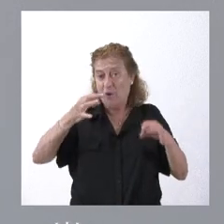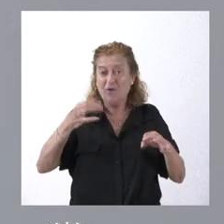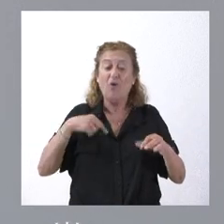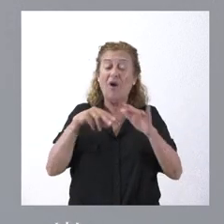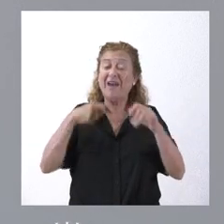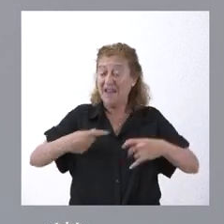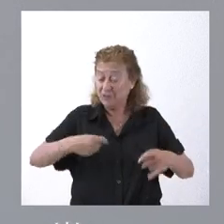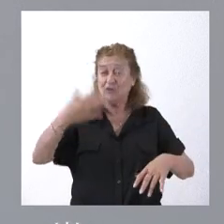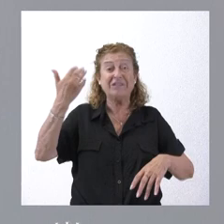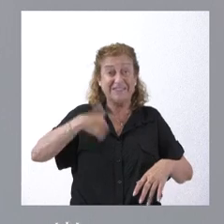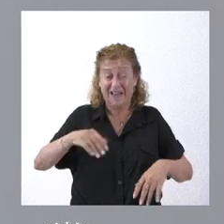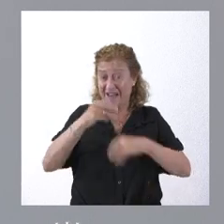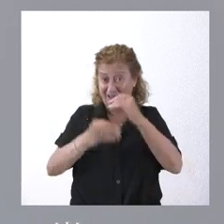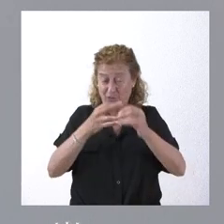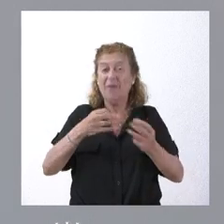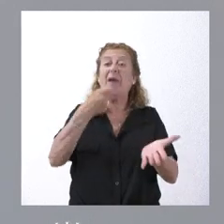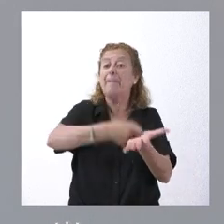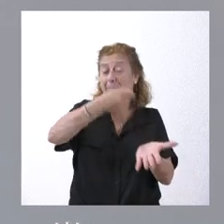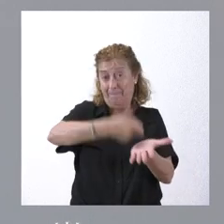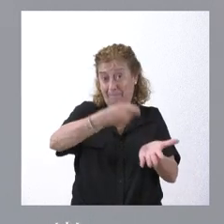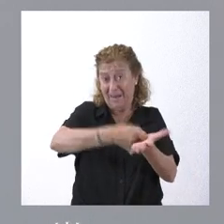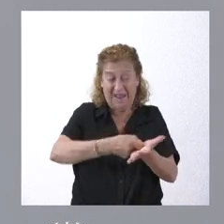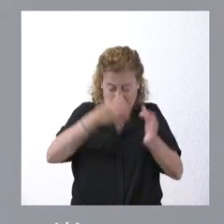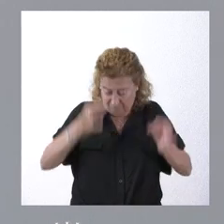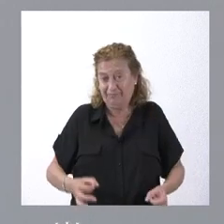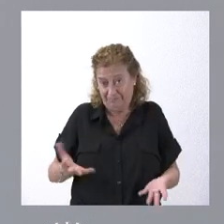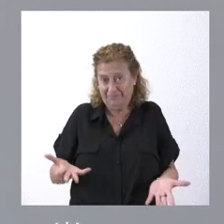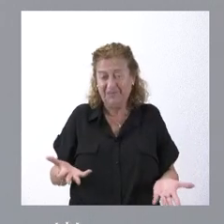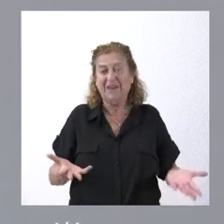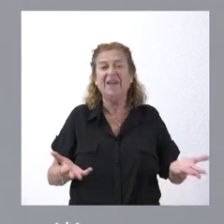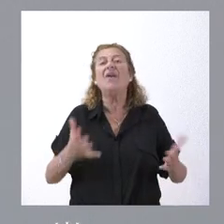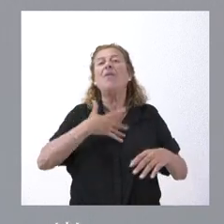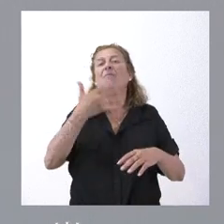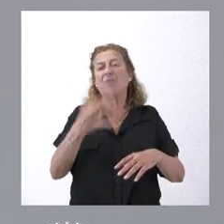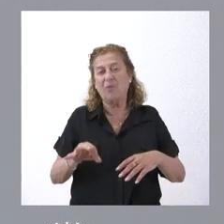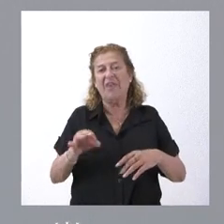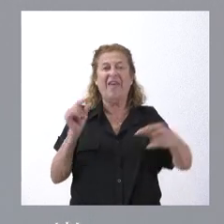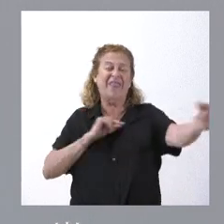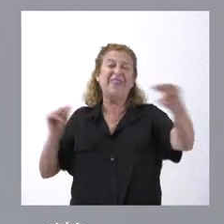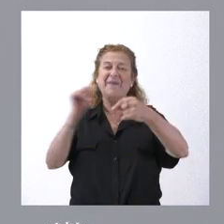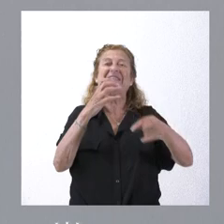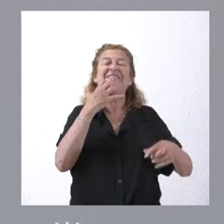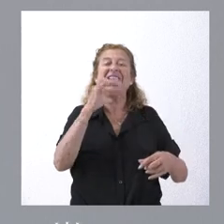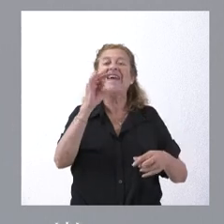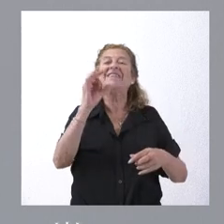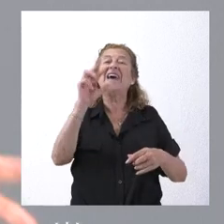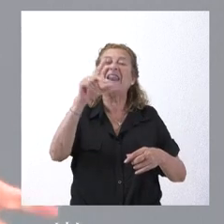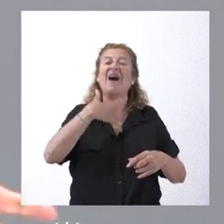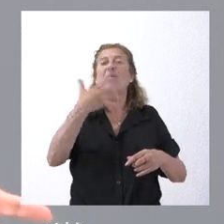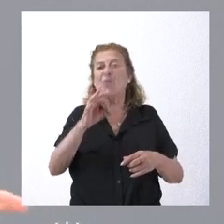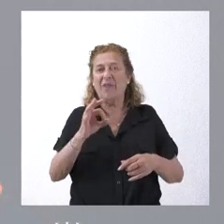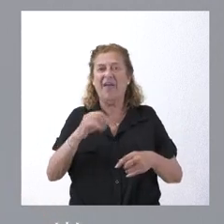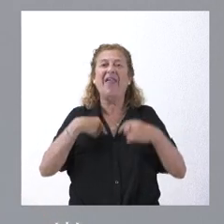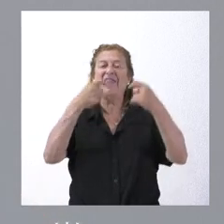incurrido, en esos habría que pagarlo en todo caso. Podría estar a debate si el SERLA hubiera podido obtener